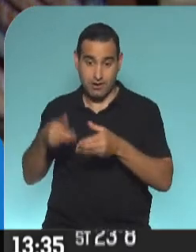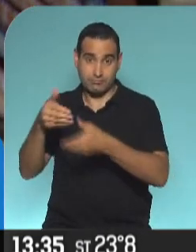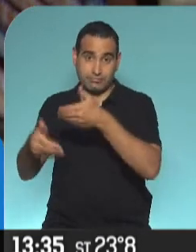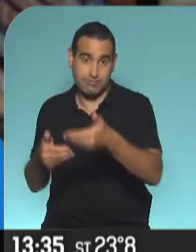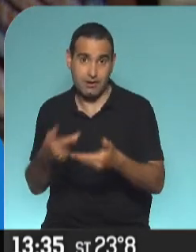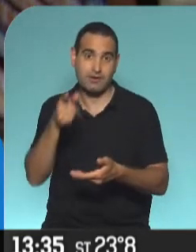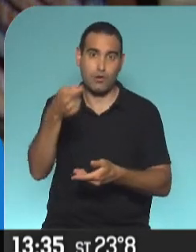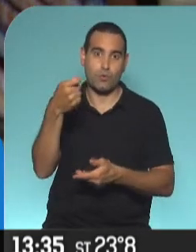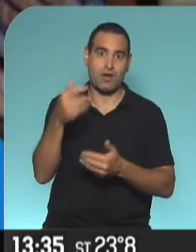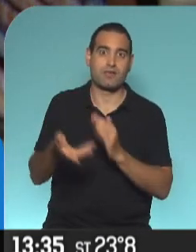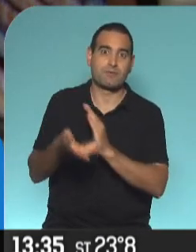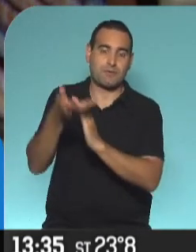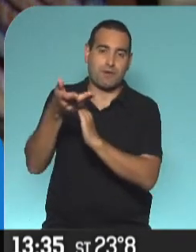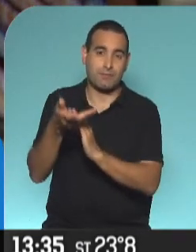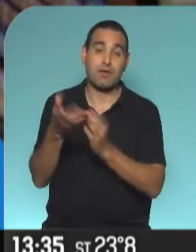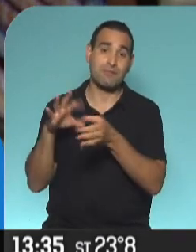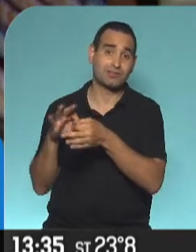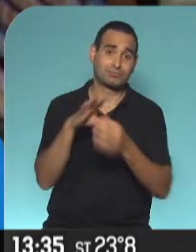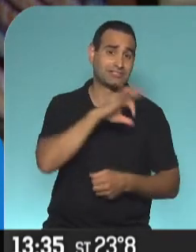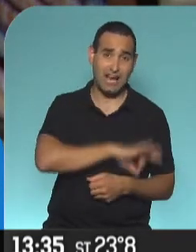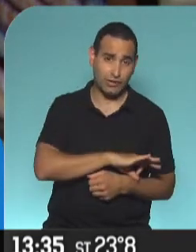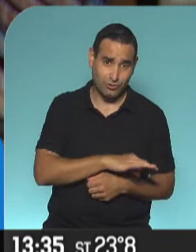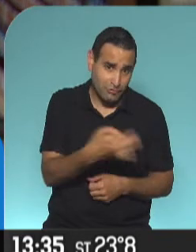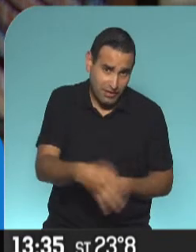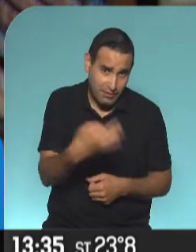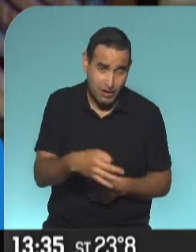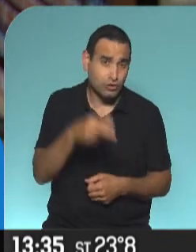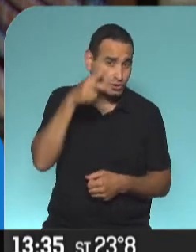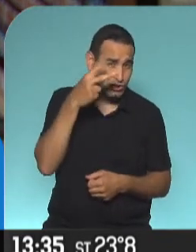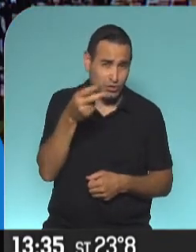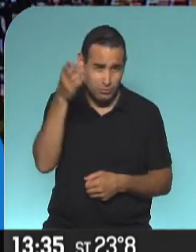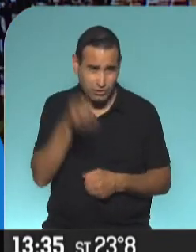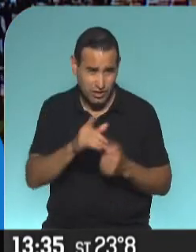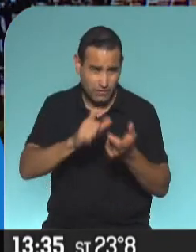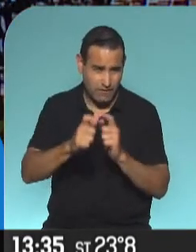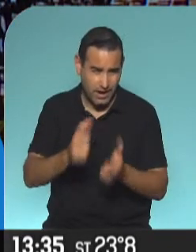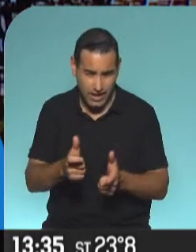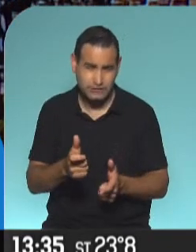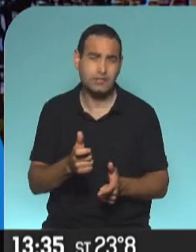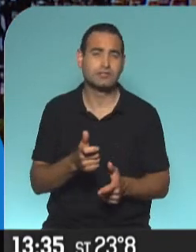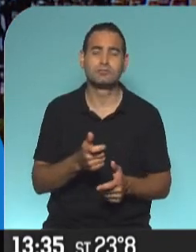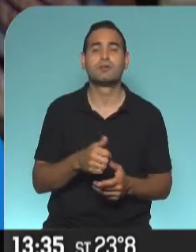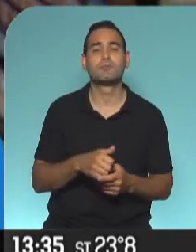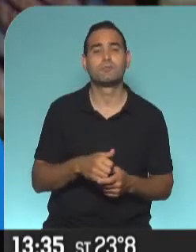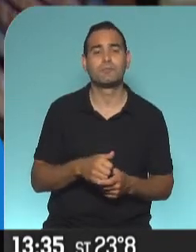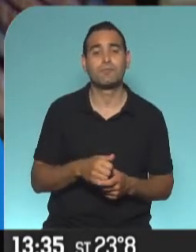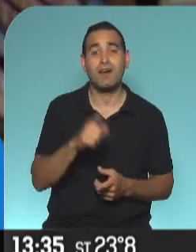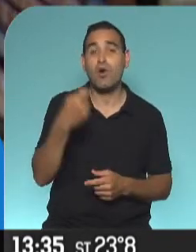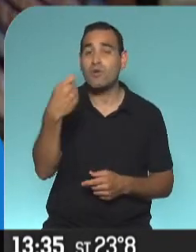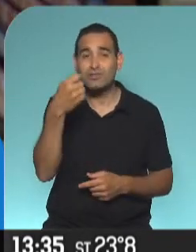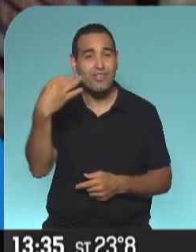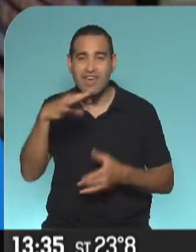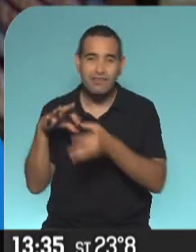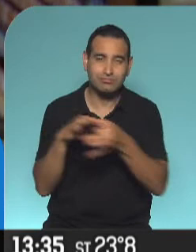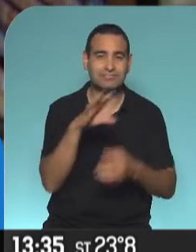otra parte, los liga al salario, lo que siempre se dijo, que del 82% móvil, otros porcentajes, pero que la jubilación estuviera